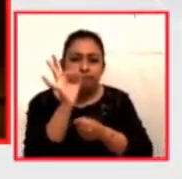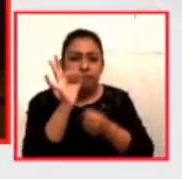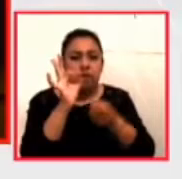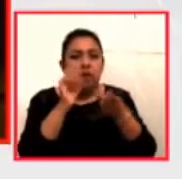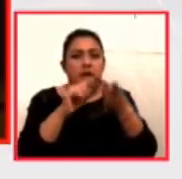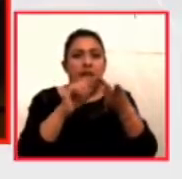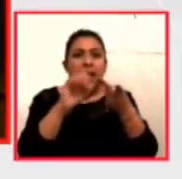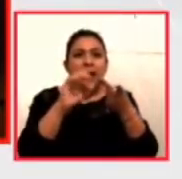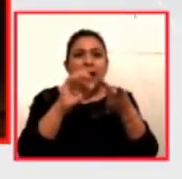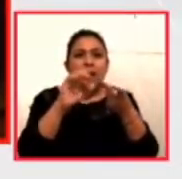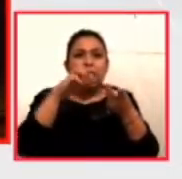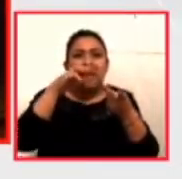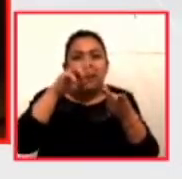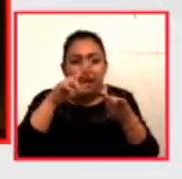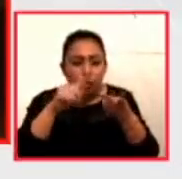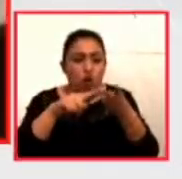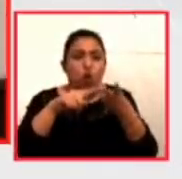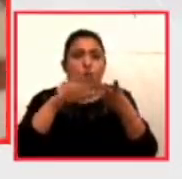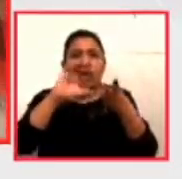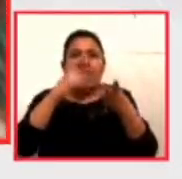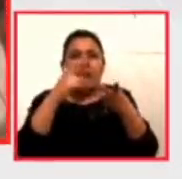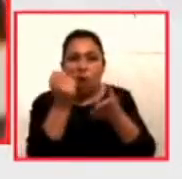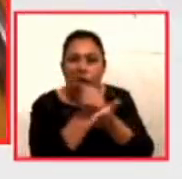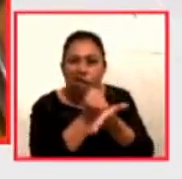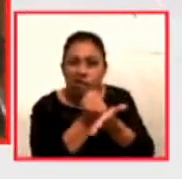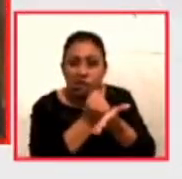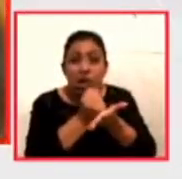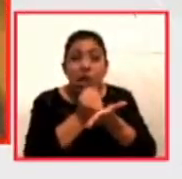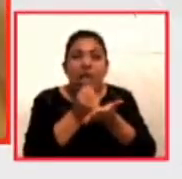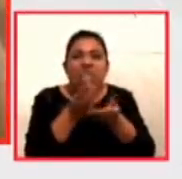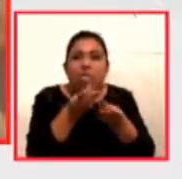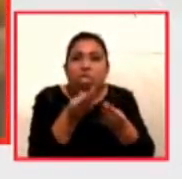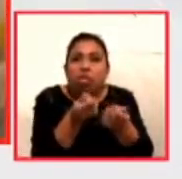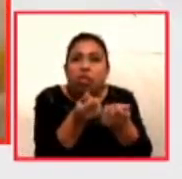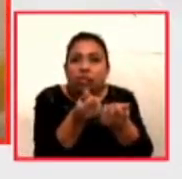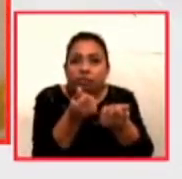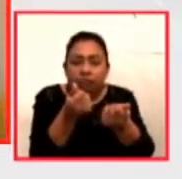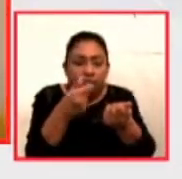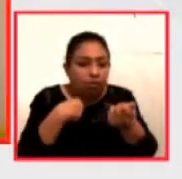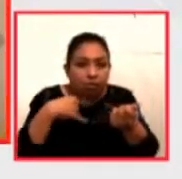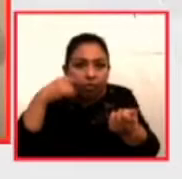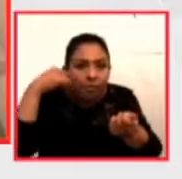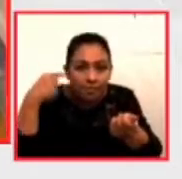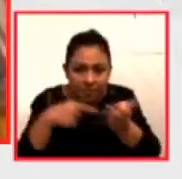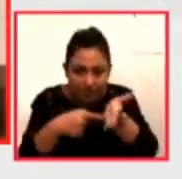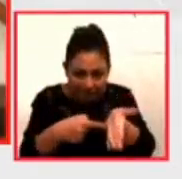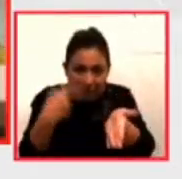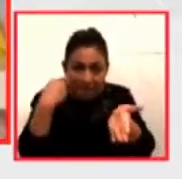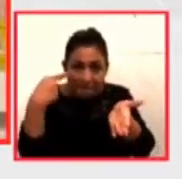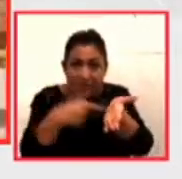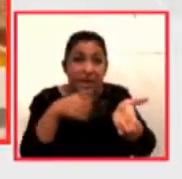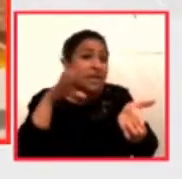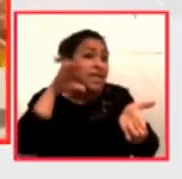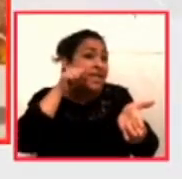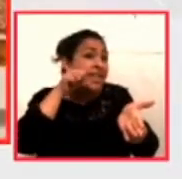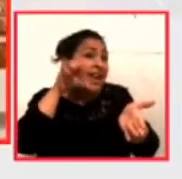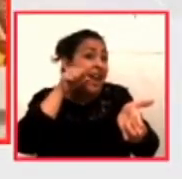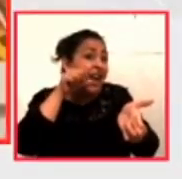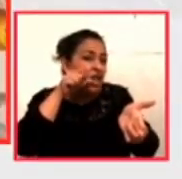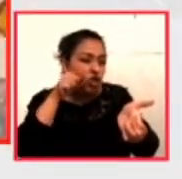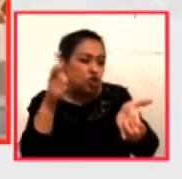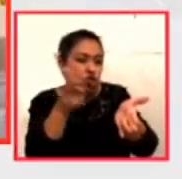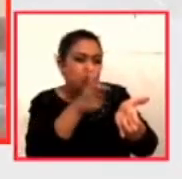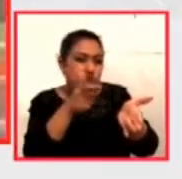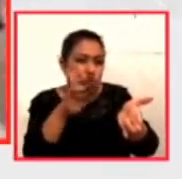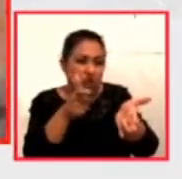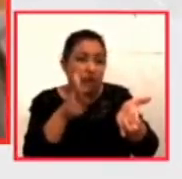o marcadores que no eran artísticos, donde el color se deslava. Como pueden ver aquí, este naranja de la pistola está